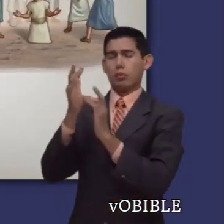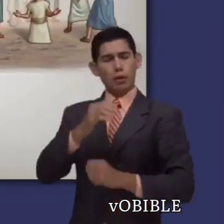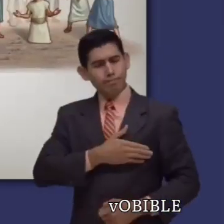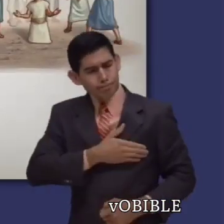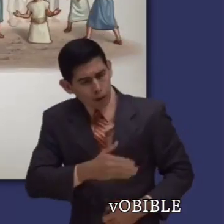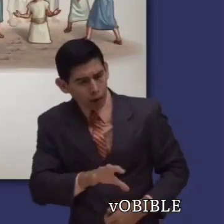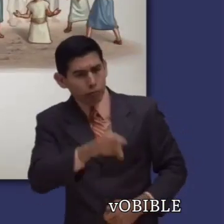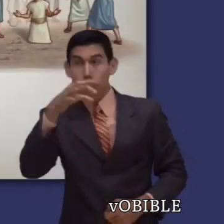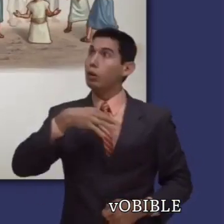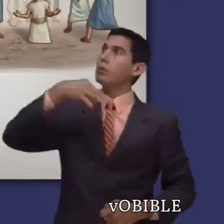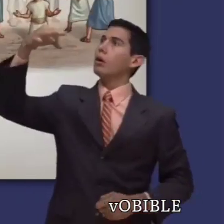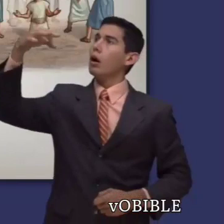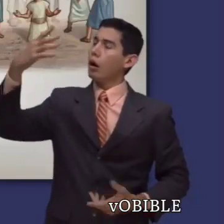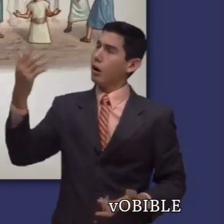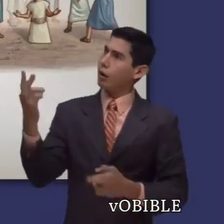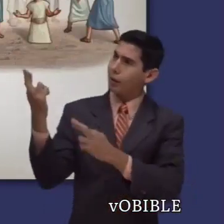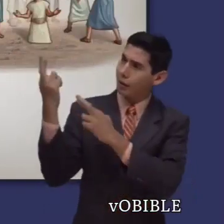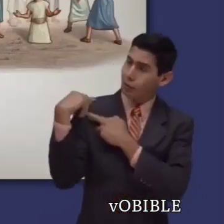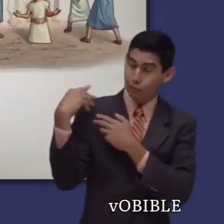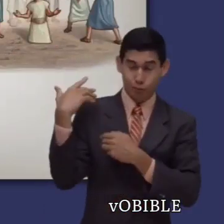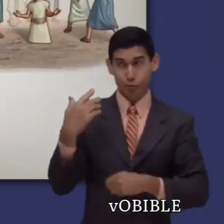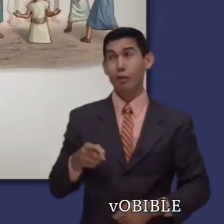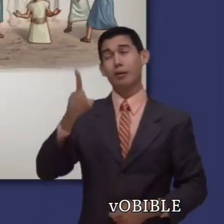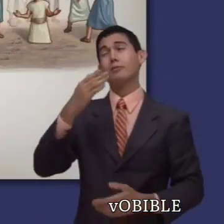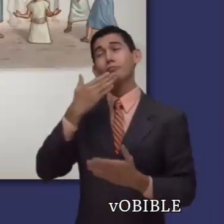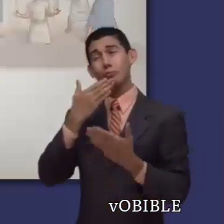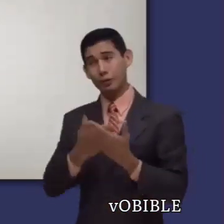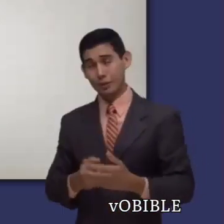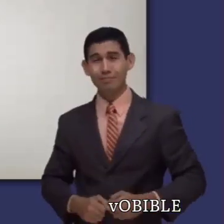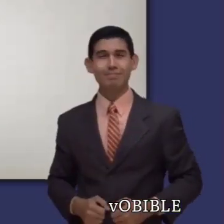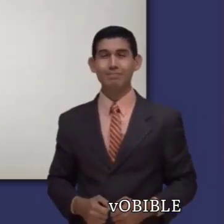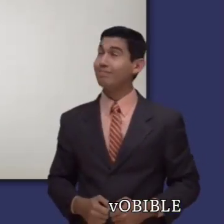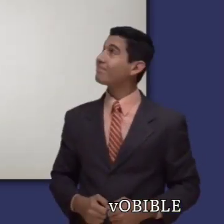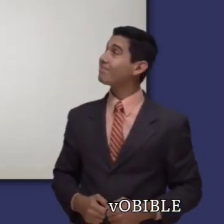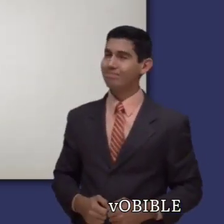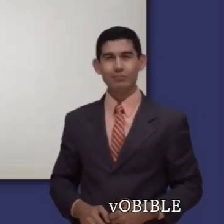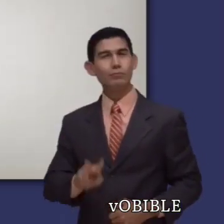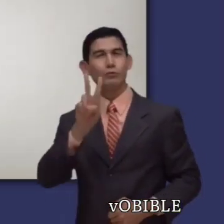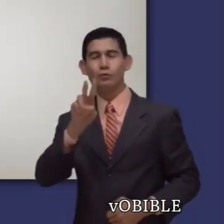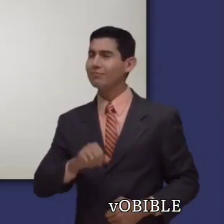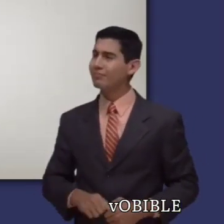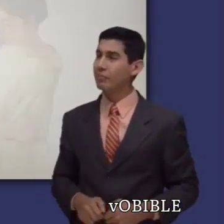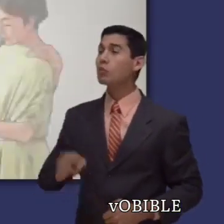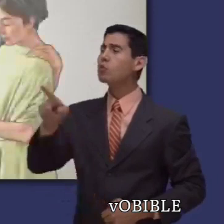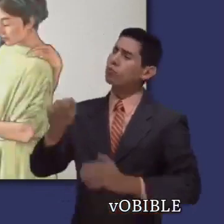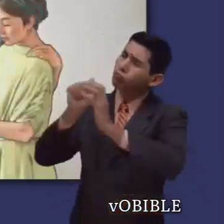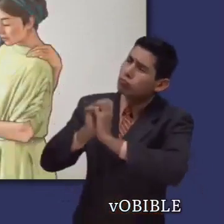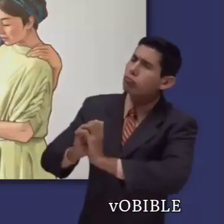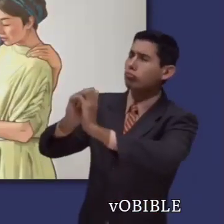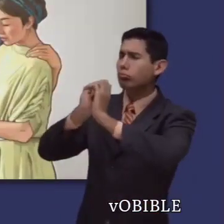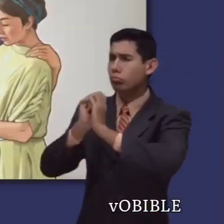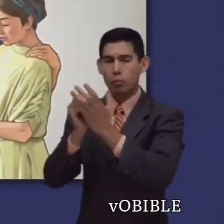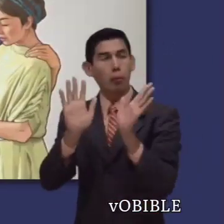le asignó un ministerio porque lo consideraba fiel. En el capítulo 2, Pablo dice que es